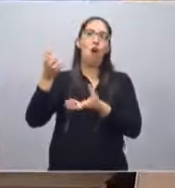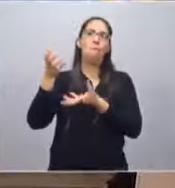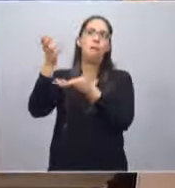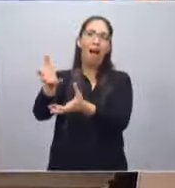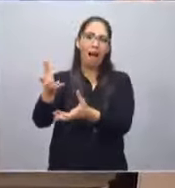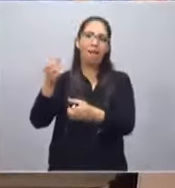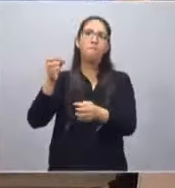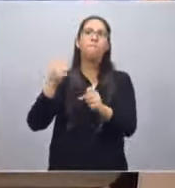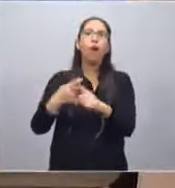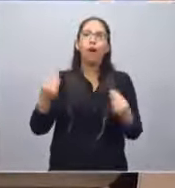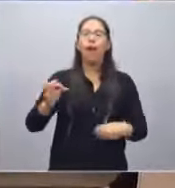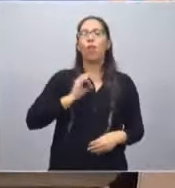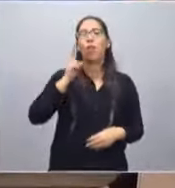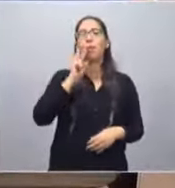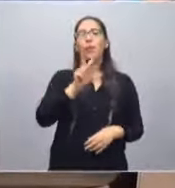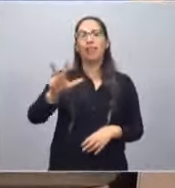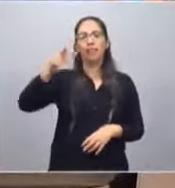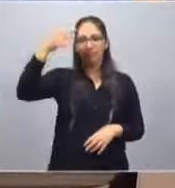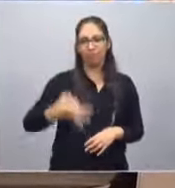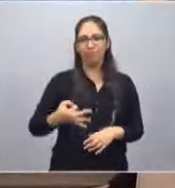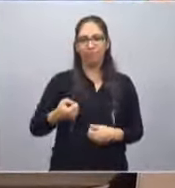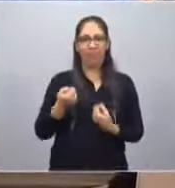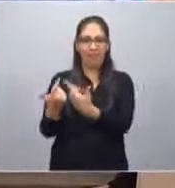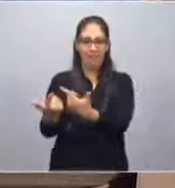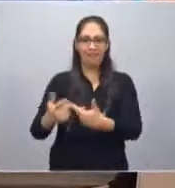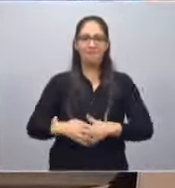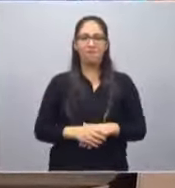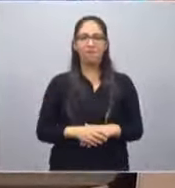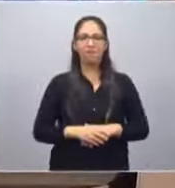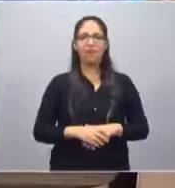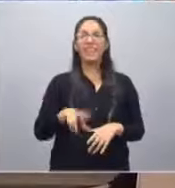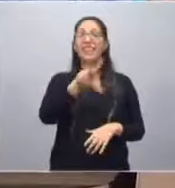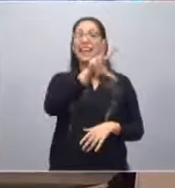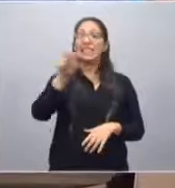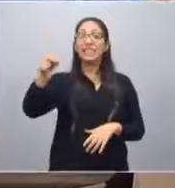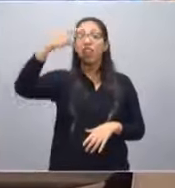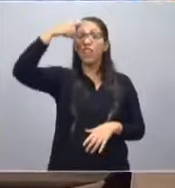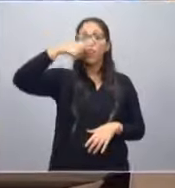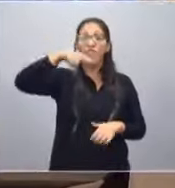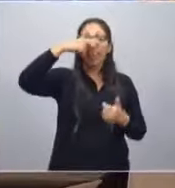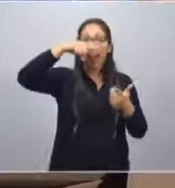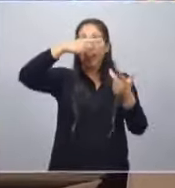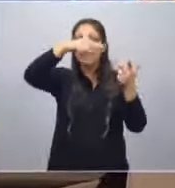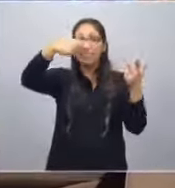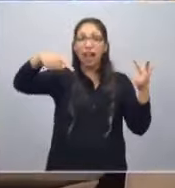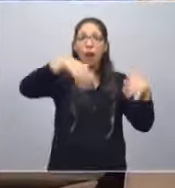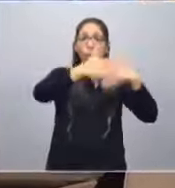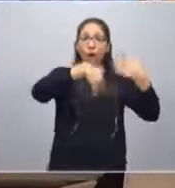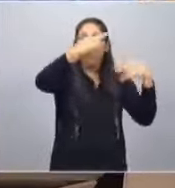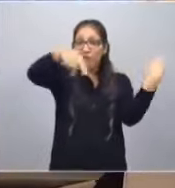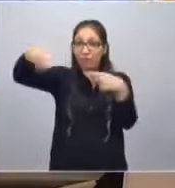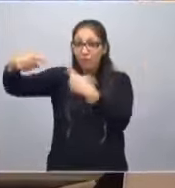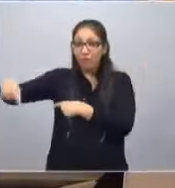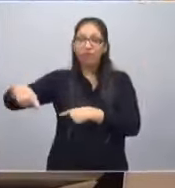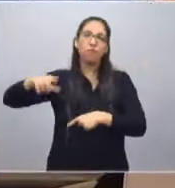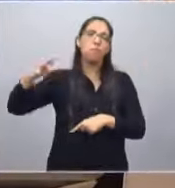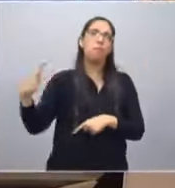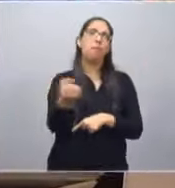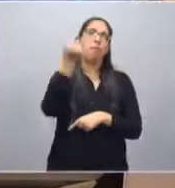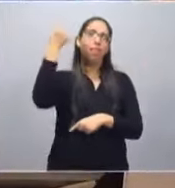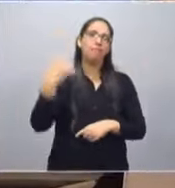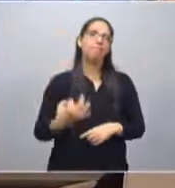el 2023 300 finalistas tuvieron la delegación